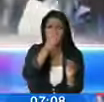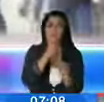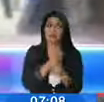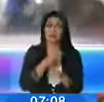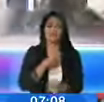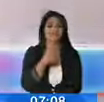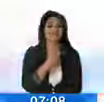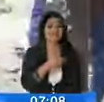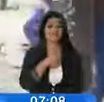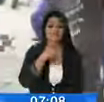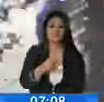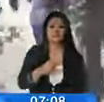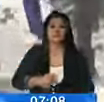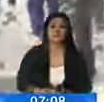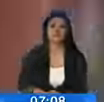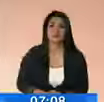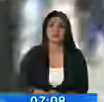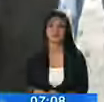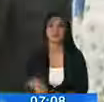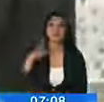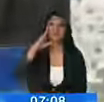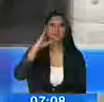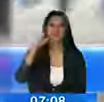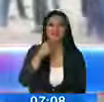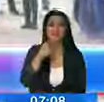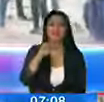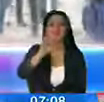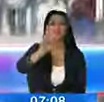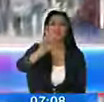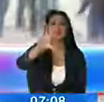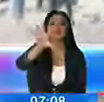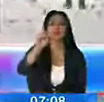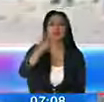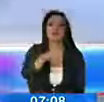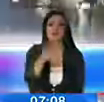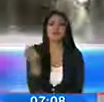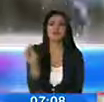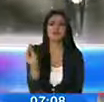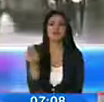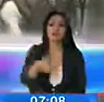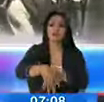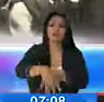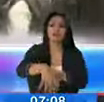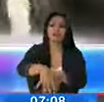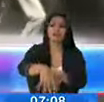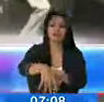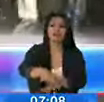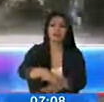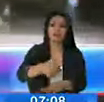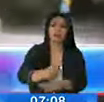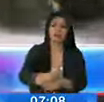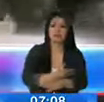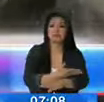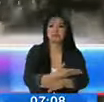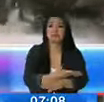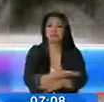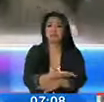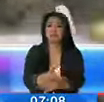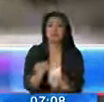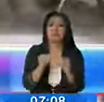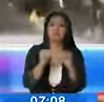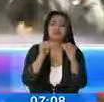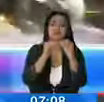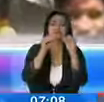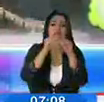duele. Según la policía, habrían sido alrededor de 250 manifestantes a los que al pasar de las horas se le iban sumando